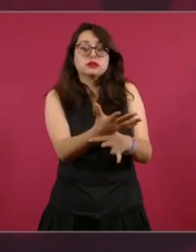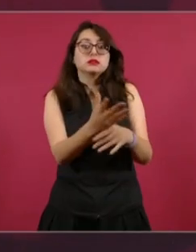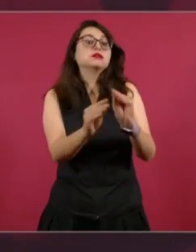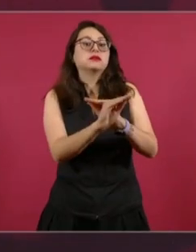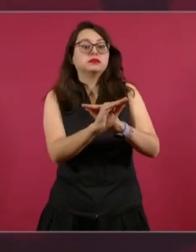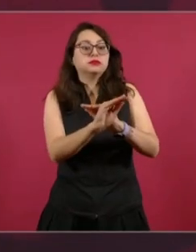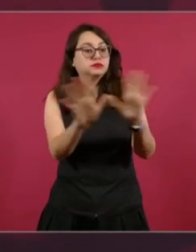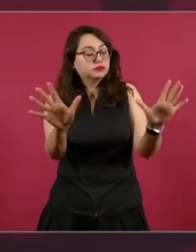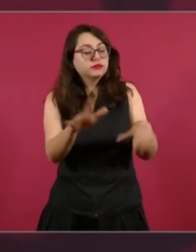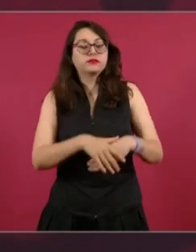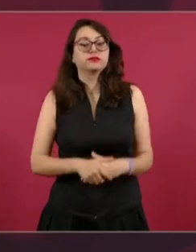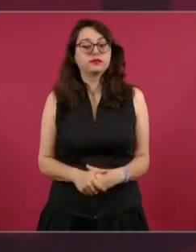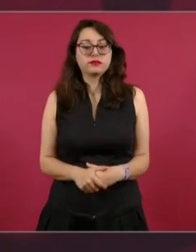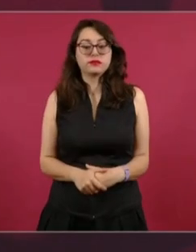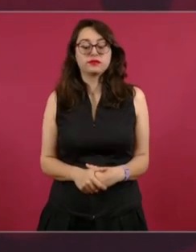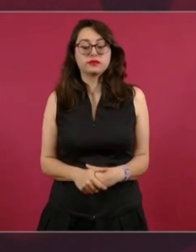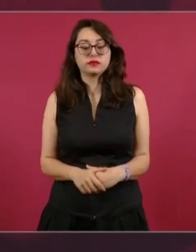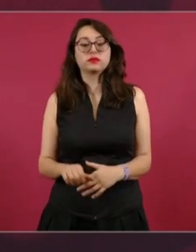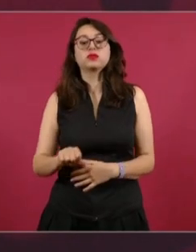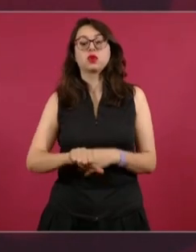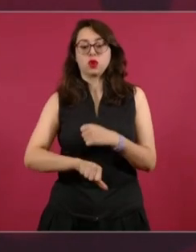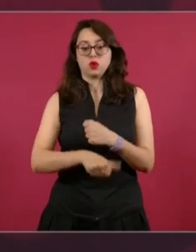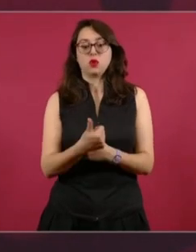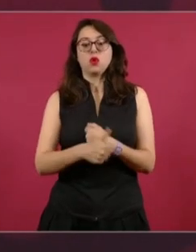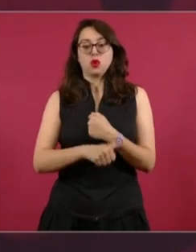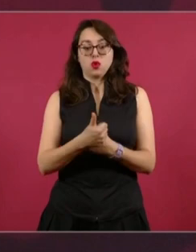Son 11